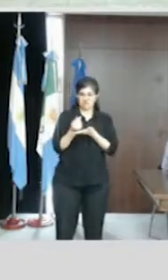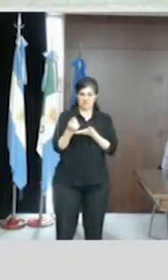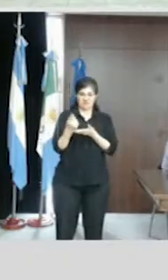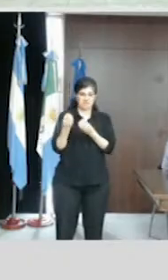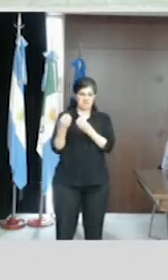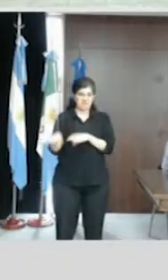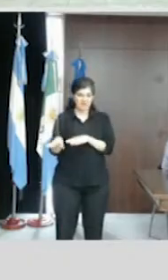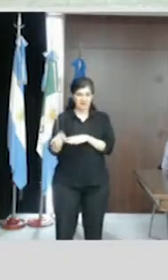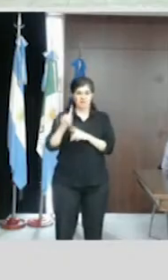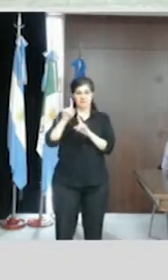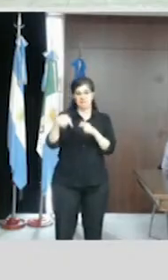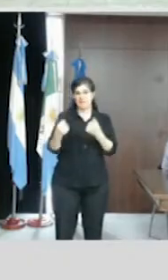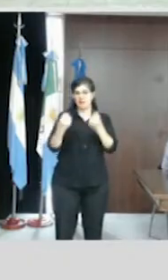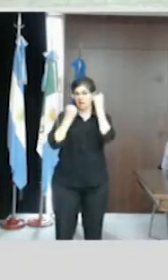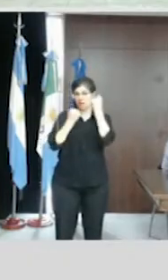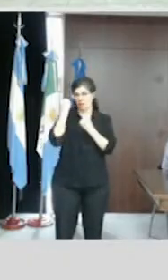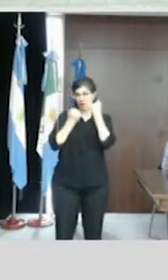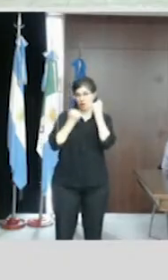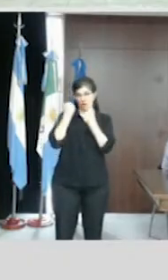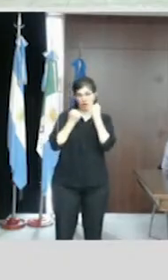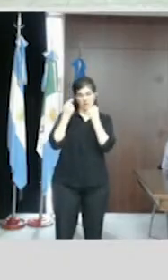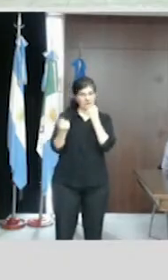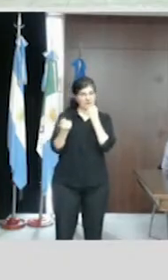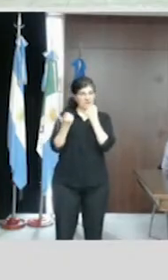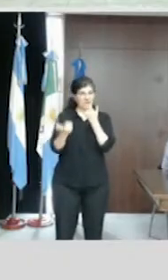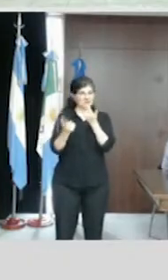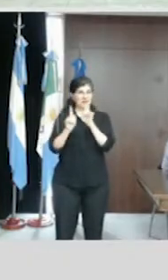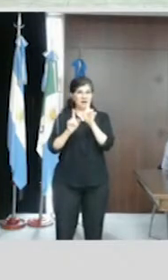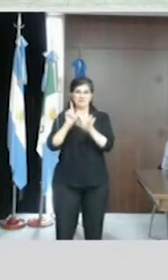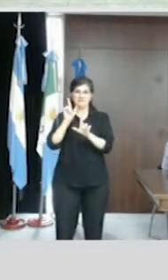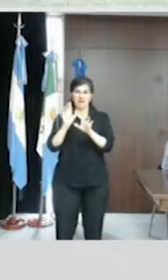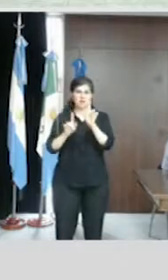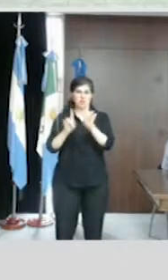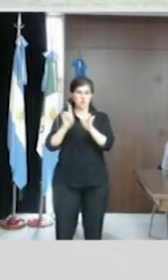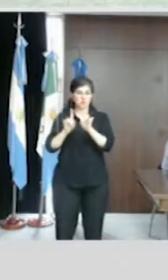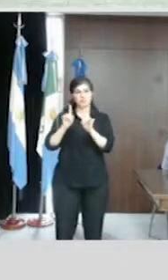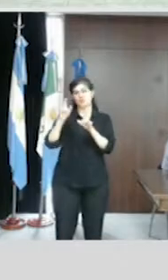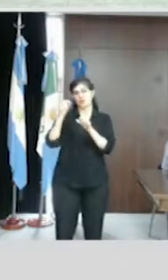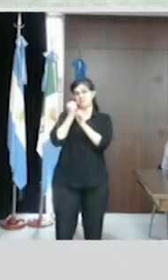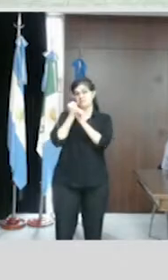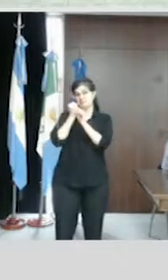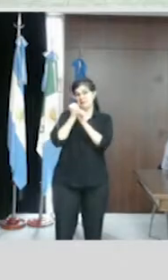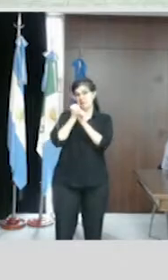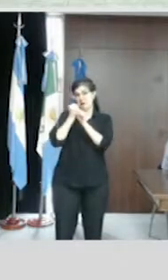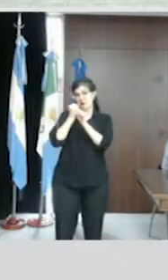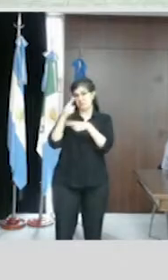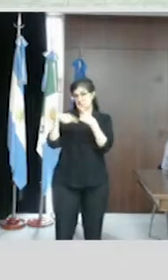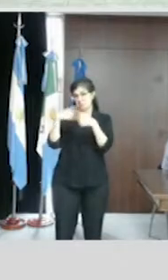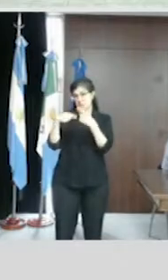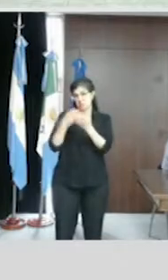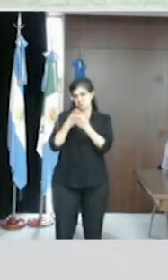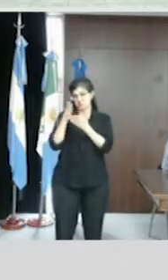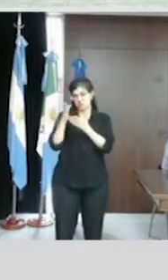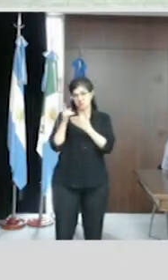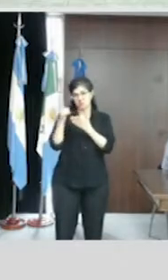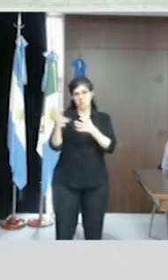ingresos económicos. Muchos adultos mayores siguen trabajando, son activos en el momento de ese diagnóstico, que es